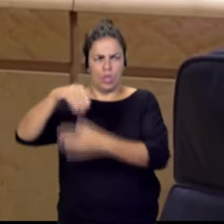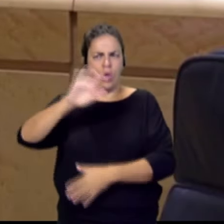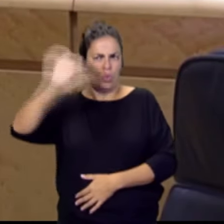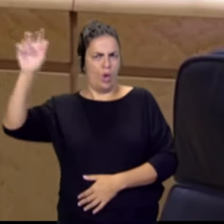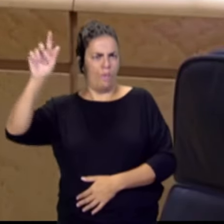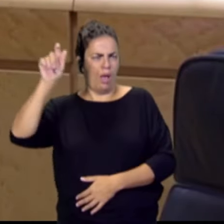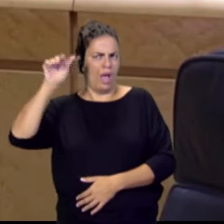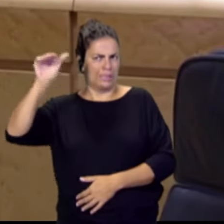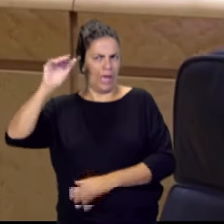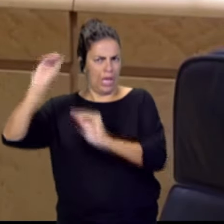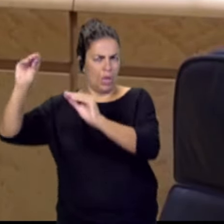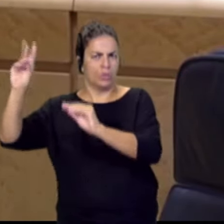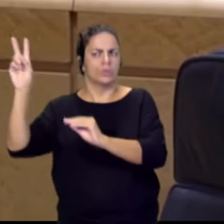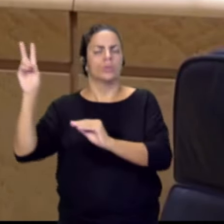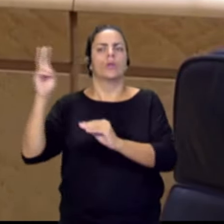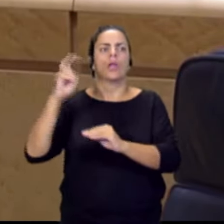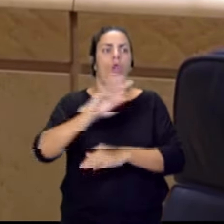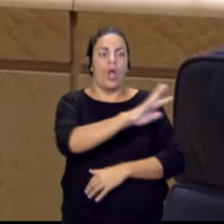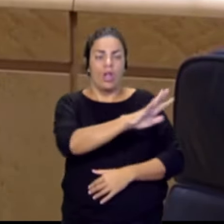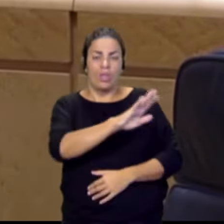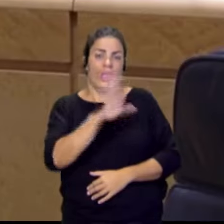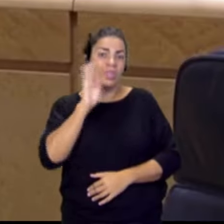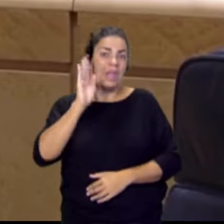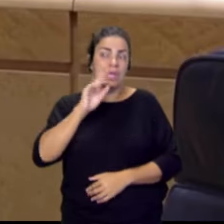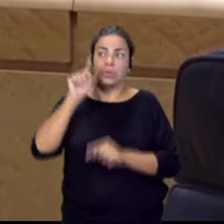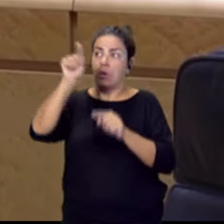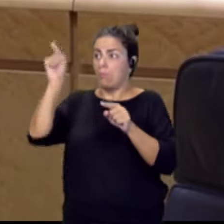han descendido en porcentaje.